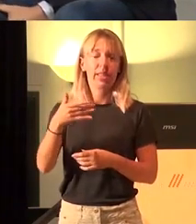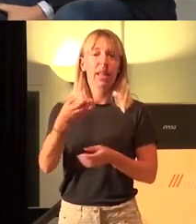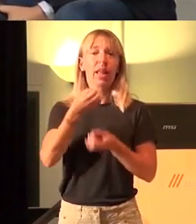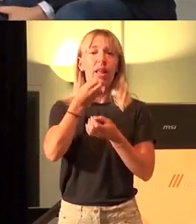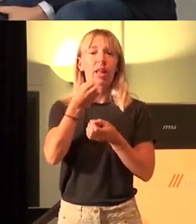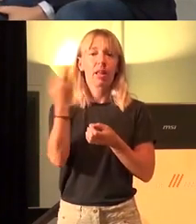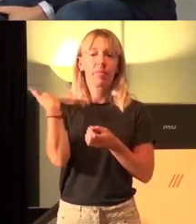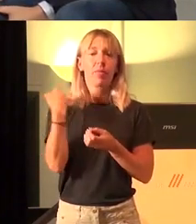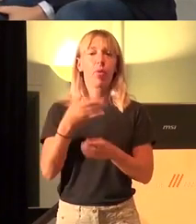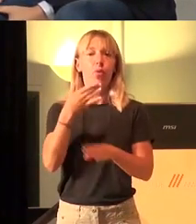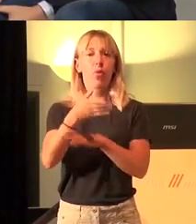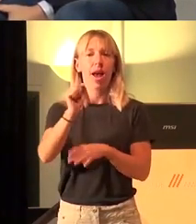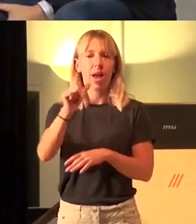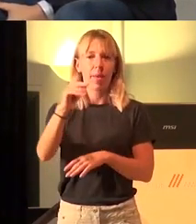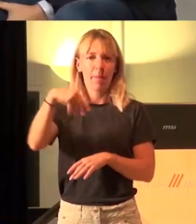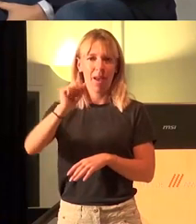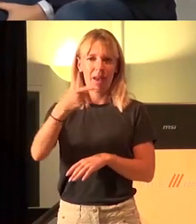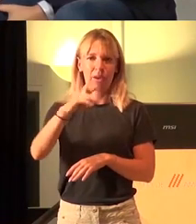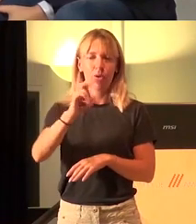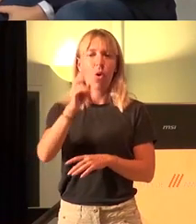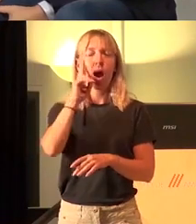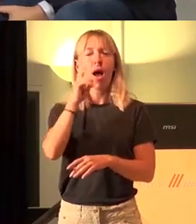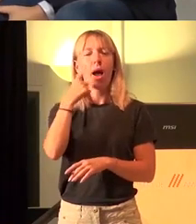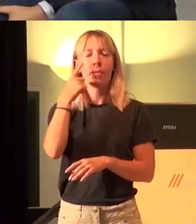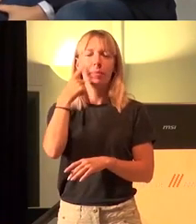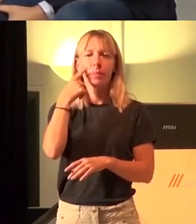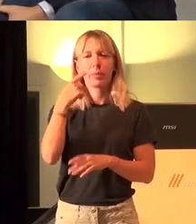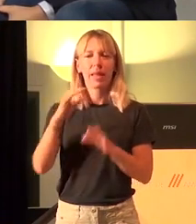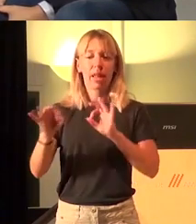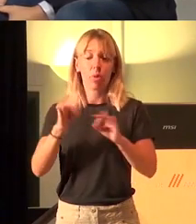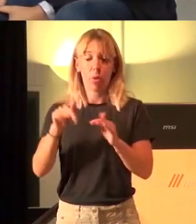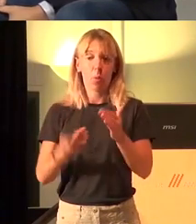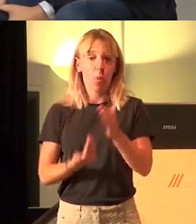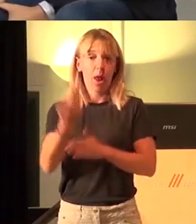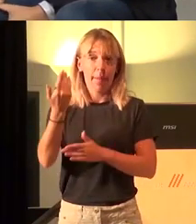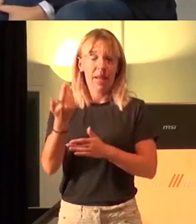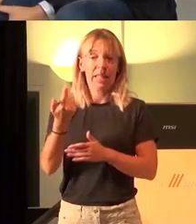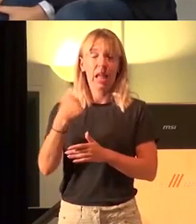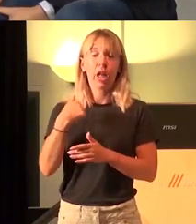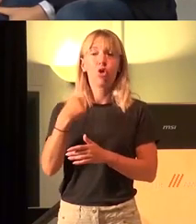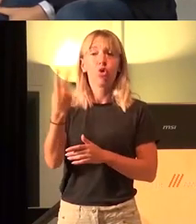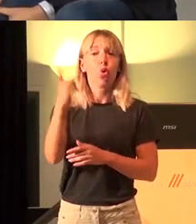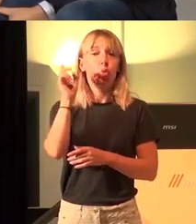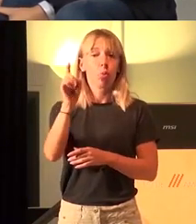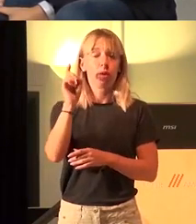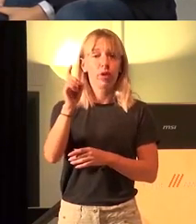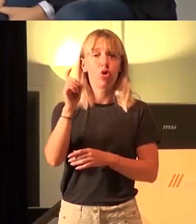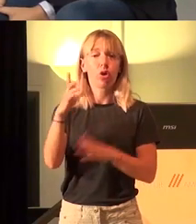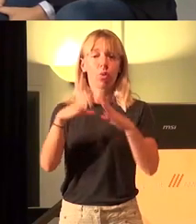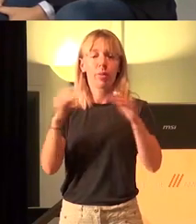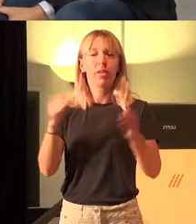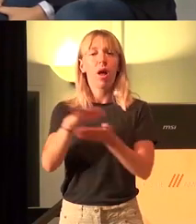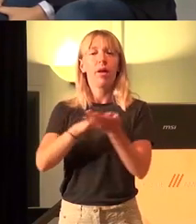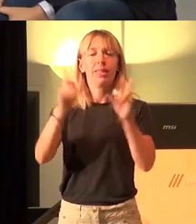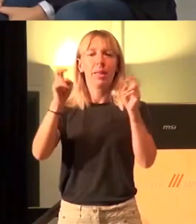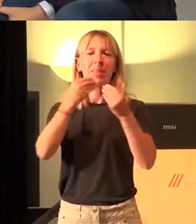estado, me fui a Almagro a ver teatro, pero por la mañana yo estaba en una conferencia de dos profesores universitarios sobre la